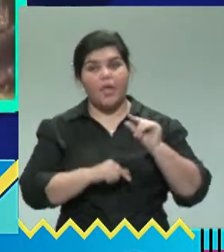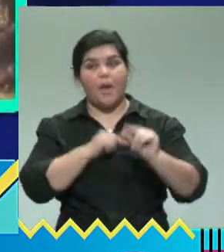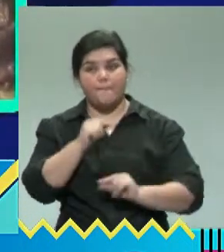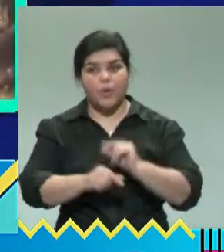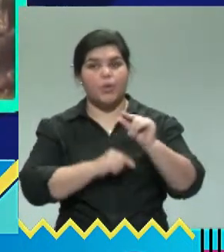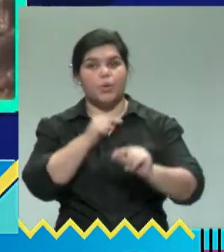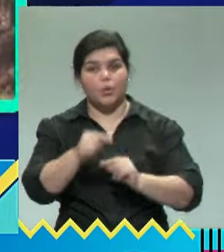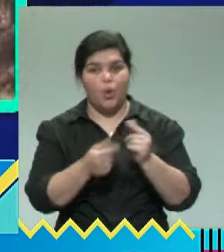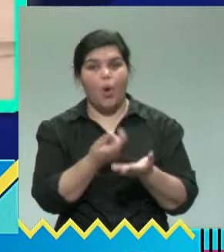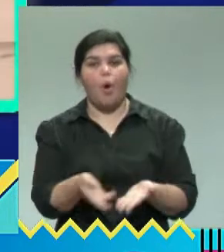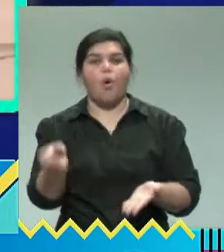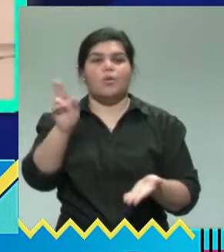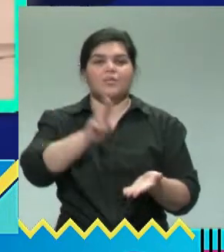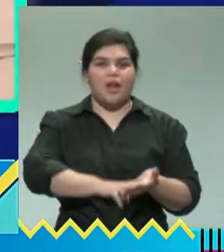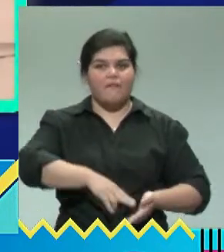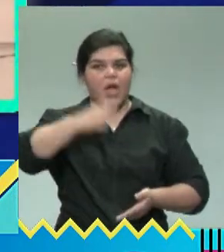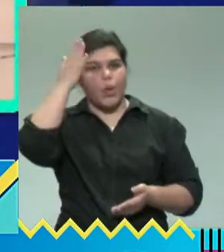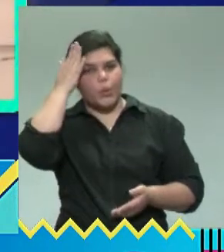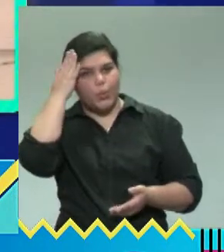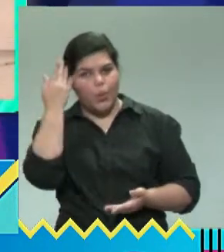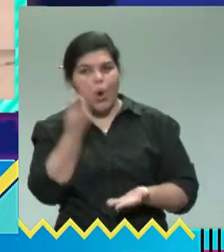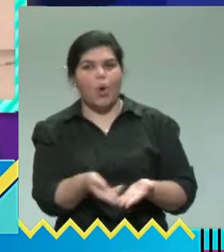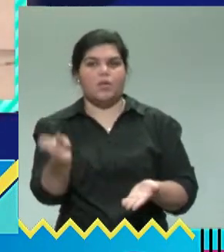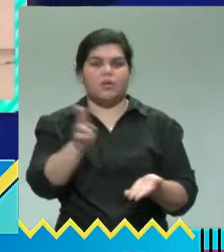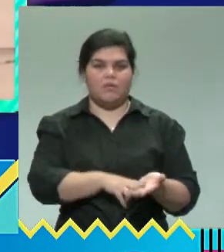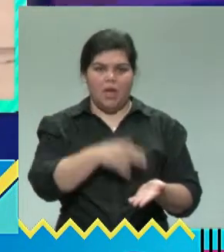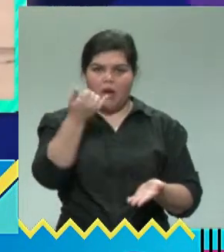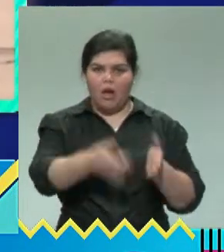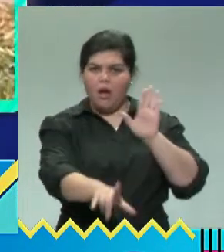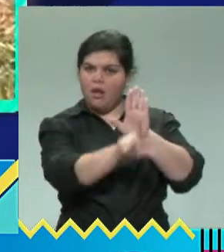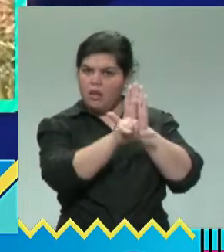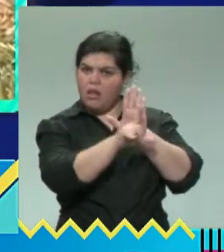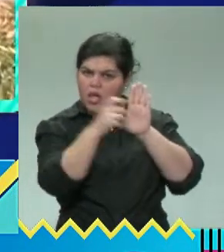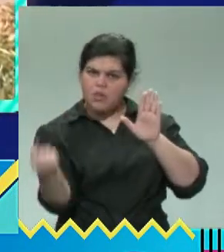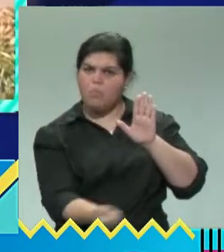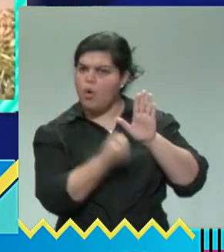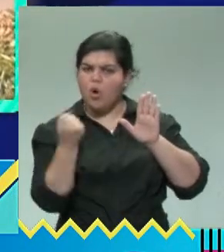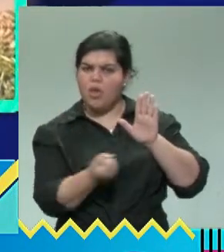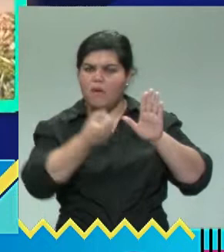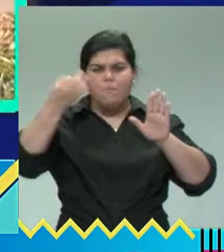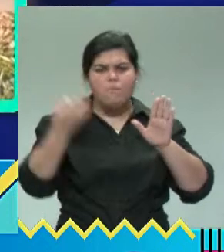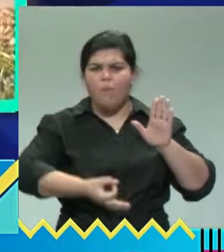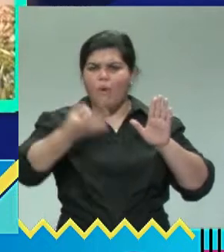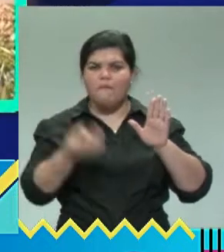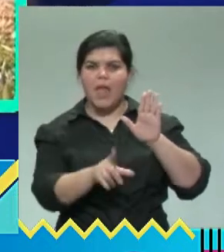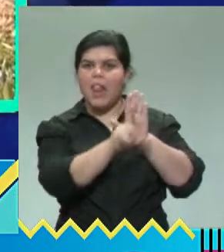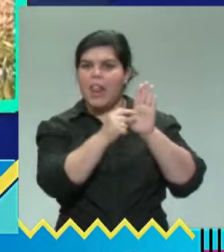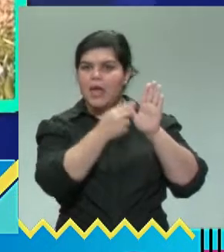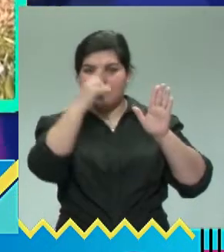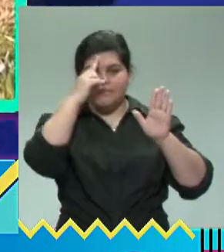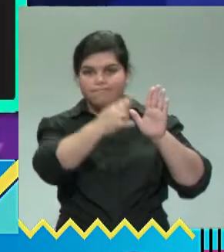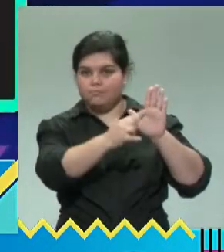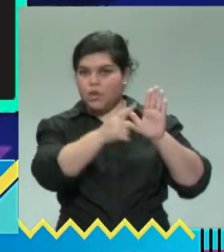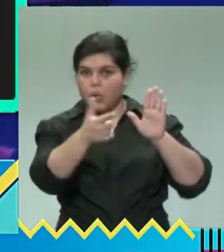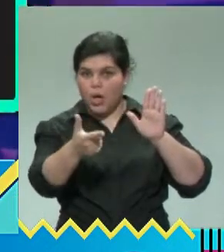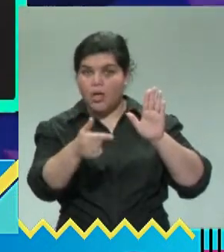esa cultura a través de la legislación. Tenemos una ley muy buena en ese sentido que no se estaba respetando, aparentemente se